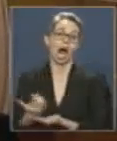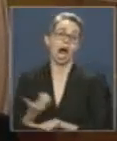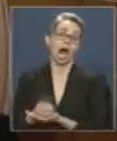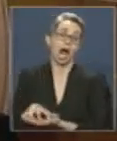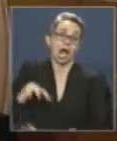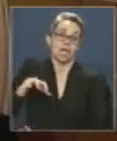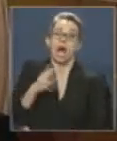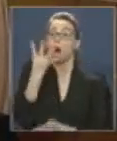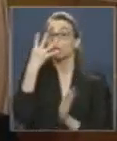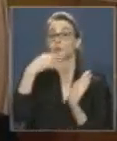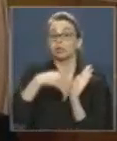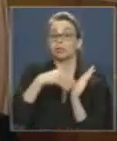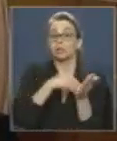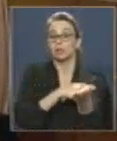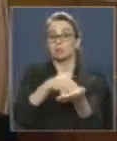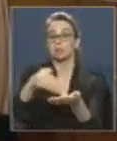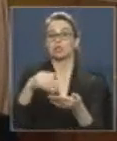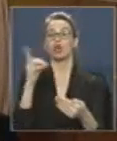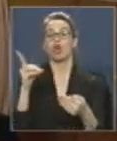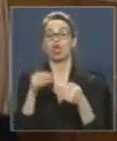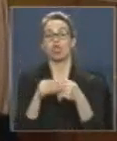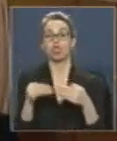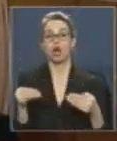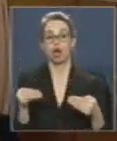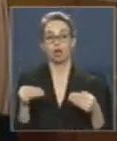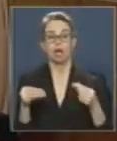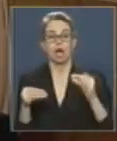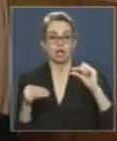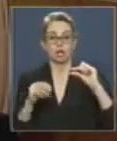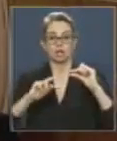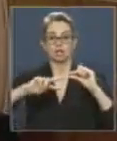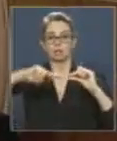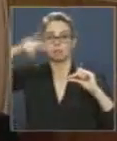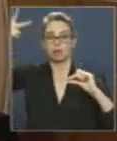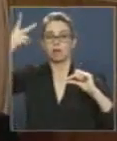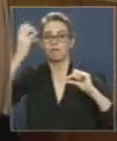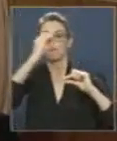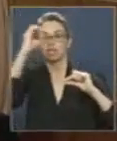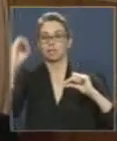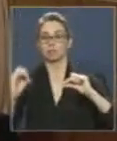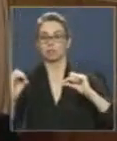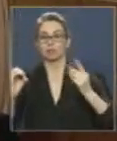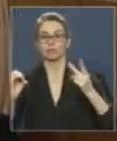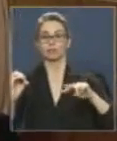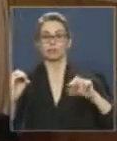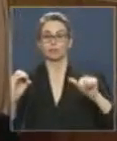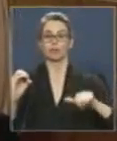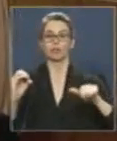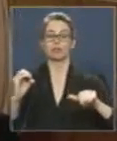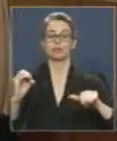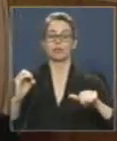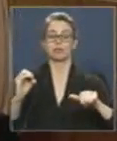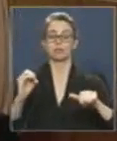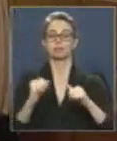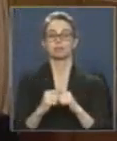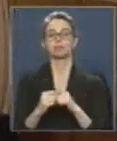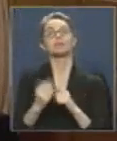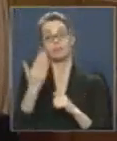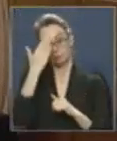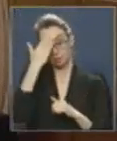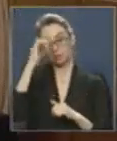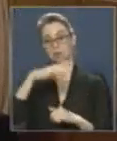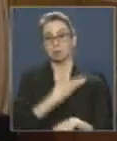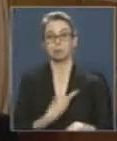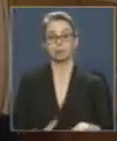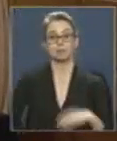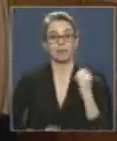cerca de 4.000 millones de dólares, aumentando un 20% lo obtenido en el periodo 2016. Pero también sabemos, presidenta,